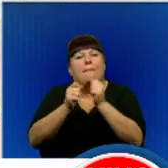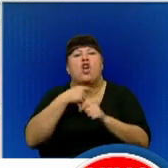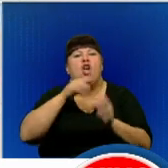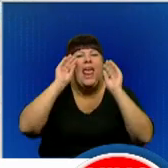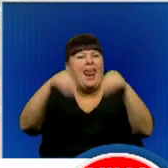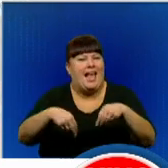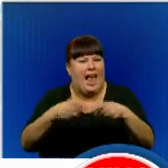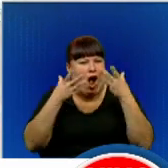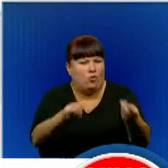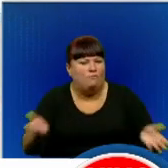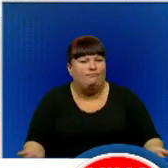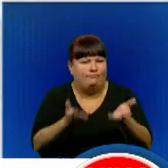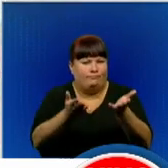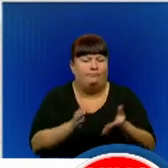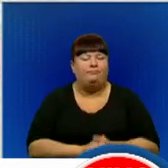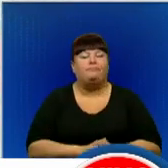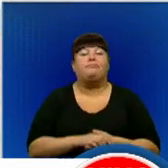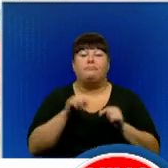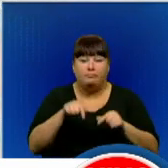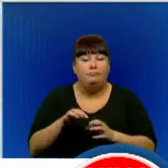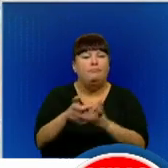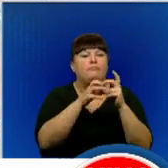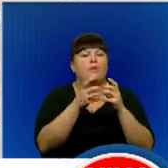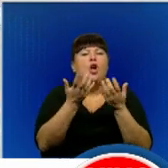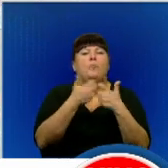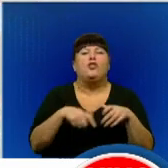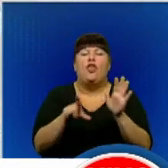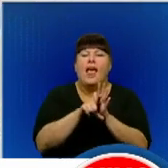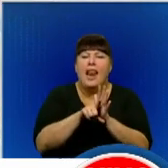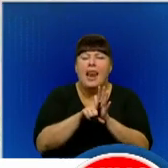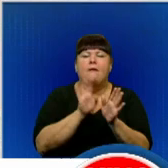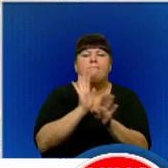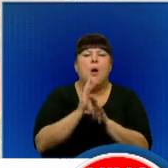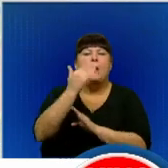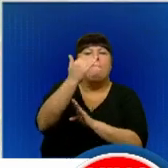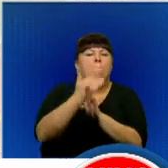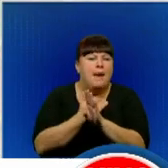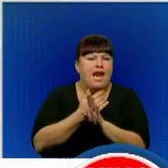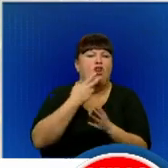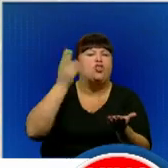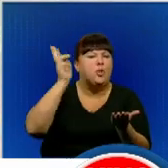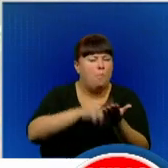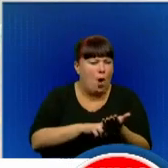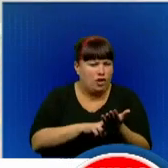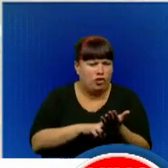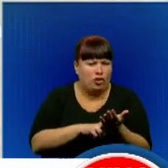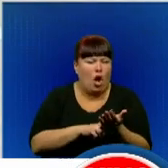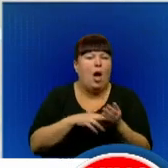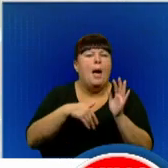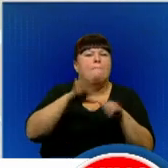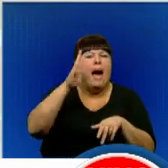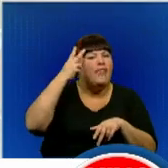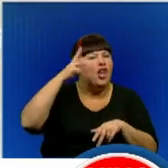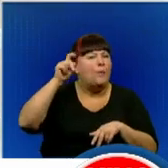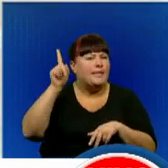carne en este caso debatimos un proyecto de ley implica una reducción de la carga tributaria para más del